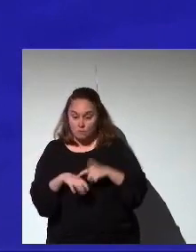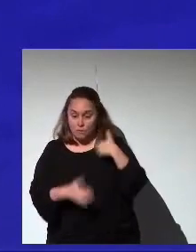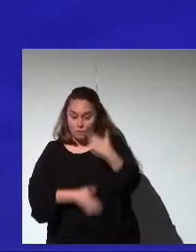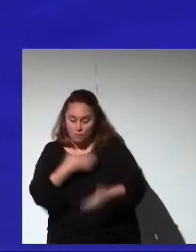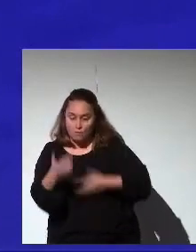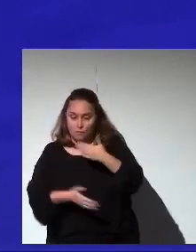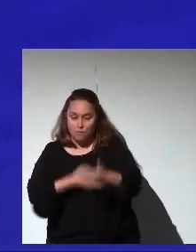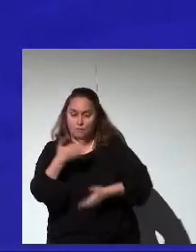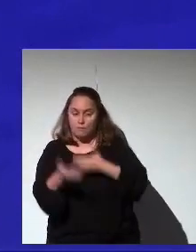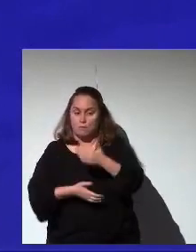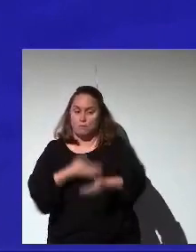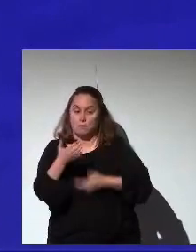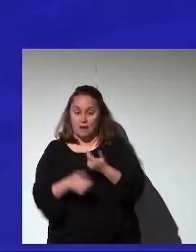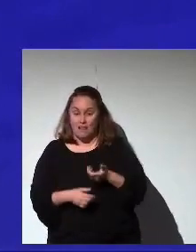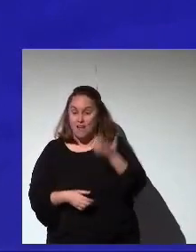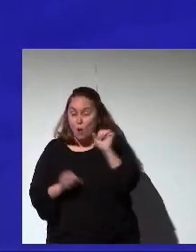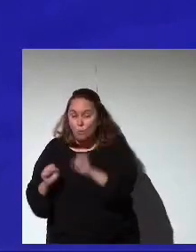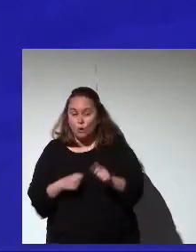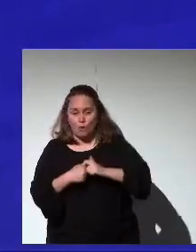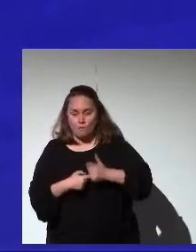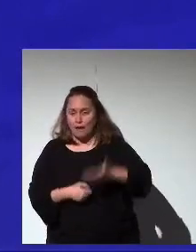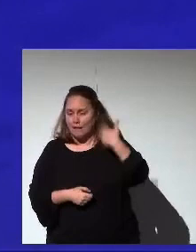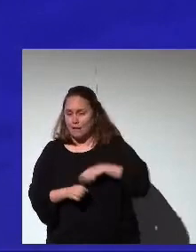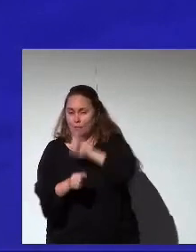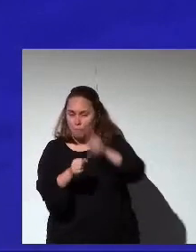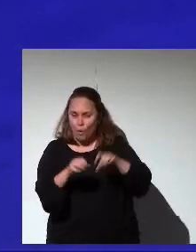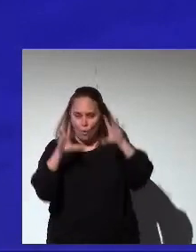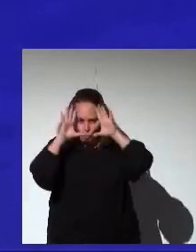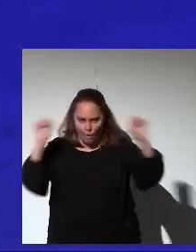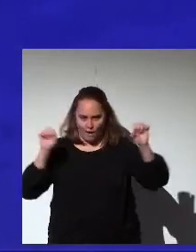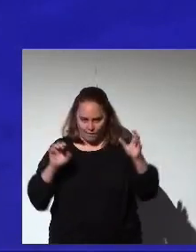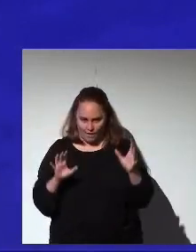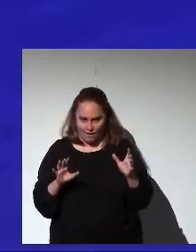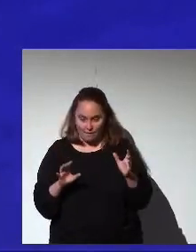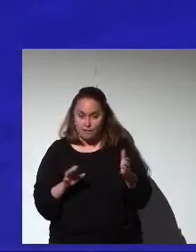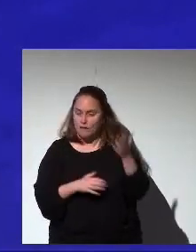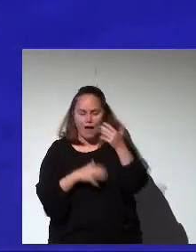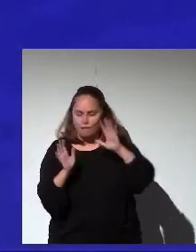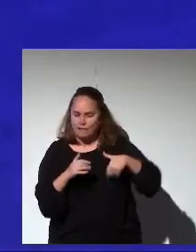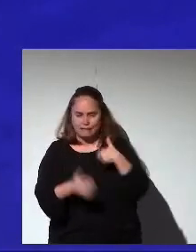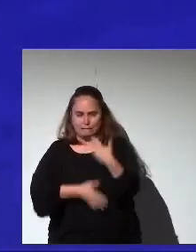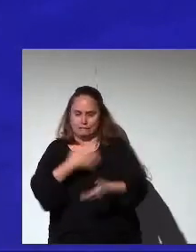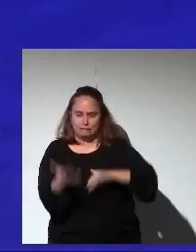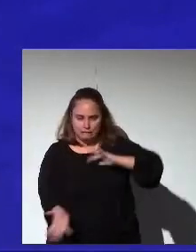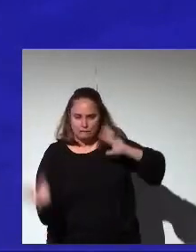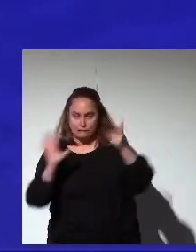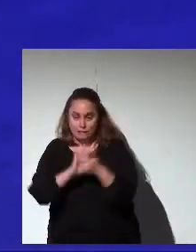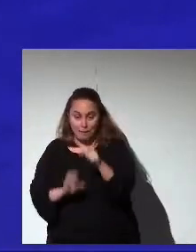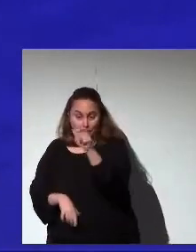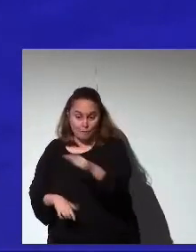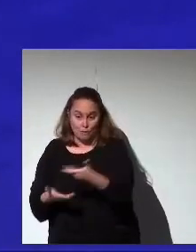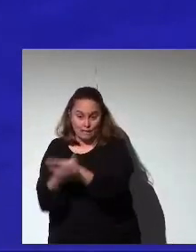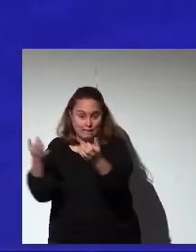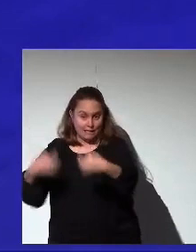Guardia Civil. Poco a poco, esa integración de la ciudadanía se fue haciendo,